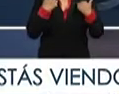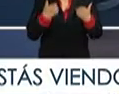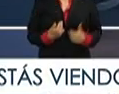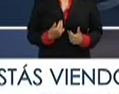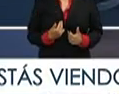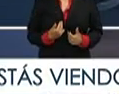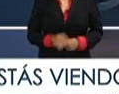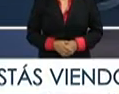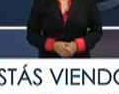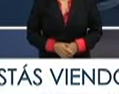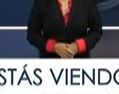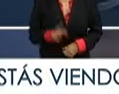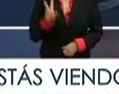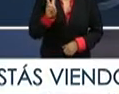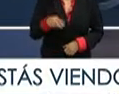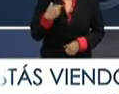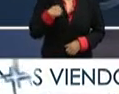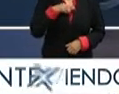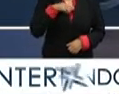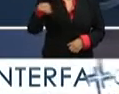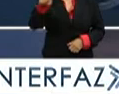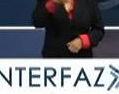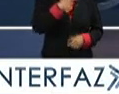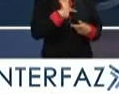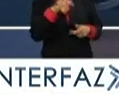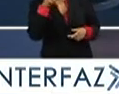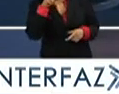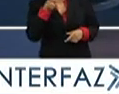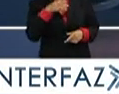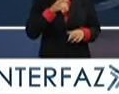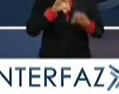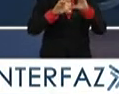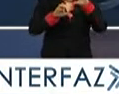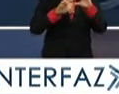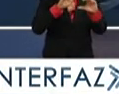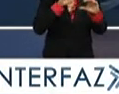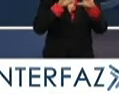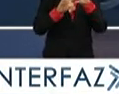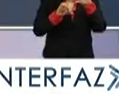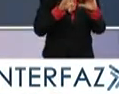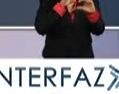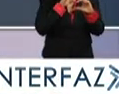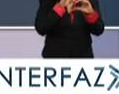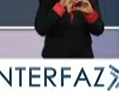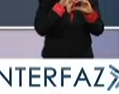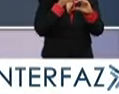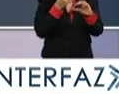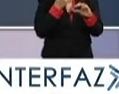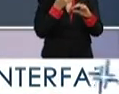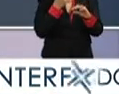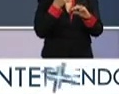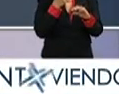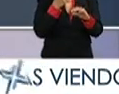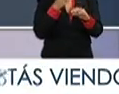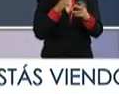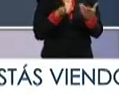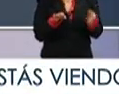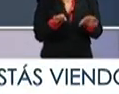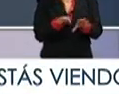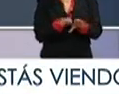que no nos hemos dado cuenta es que la comunicación manejada de una